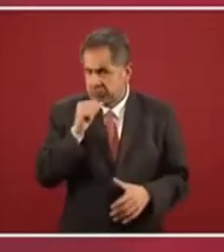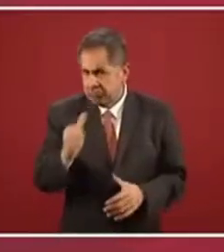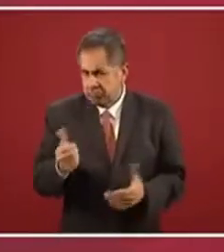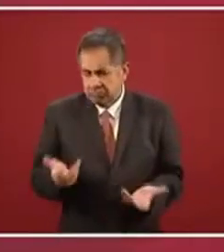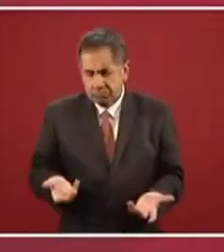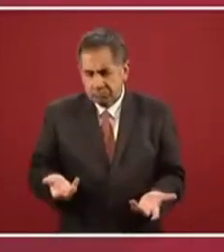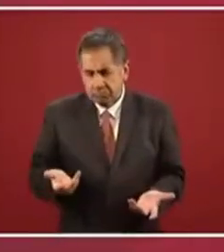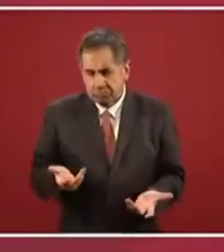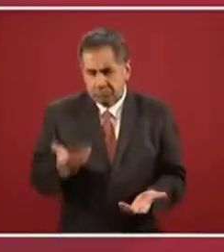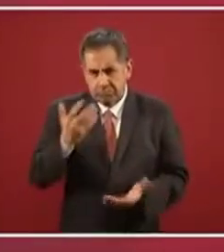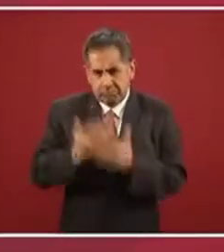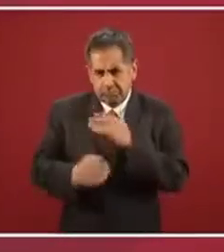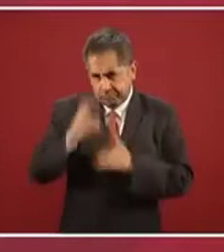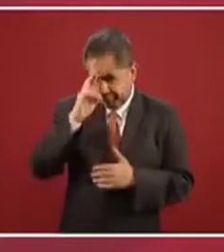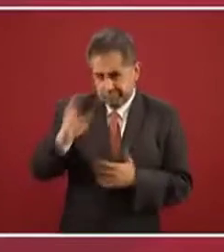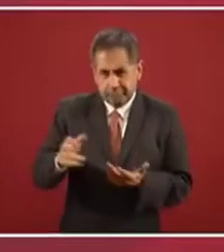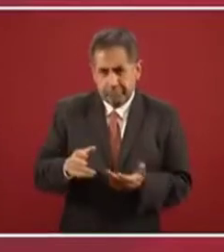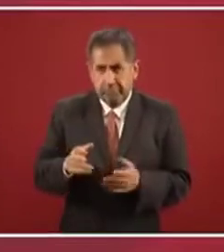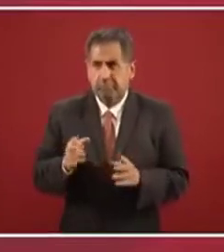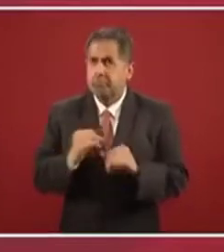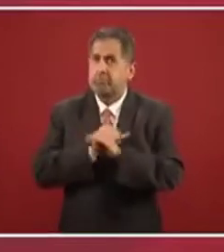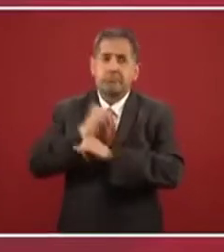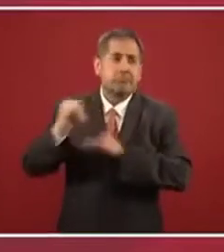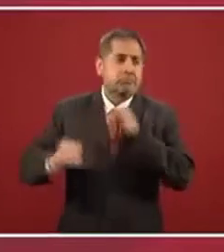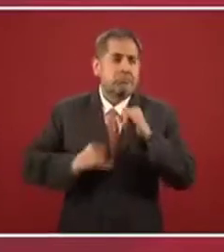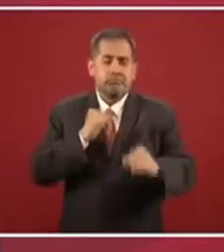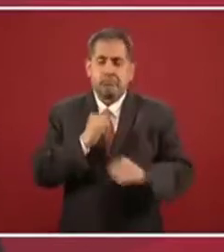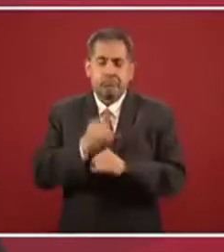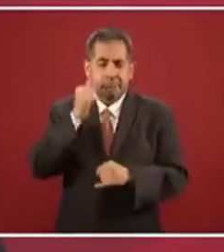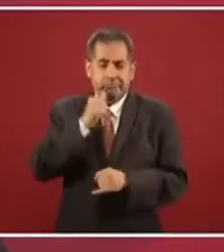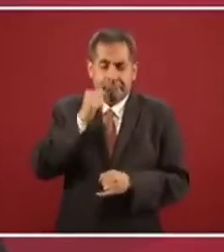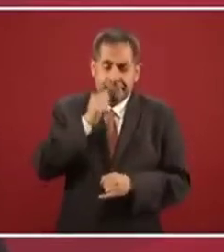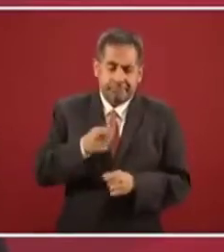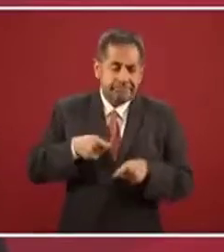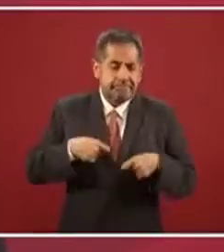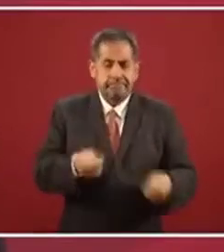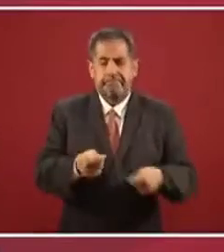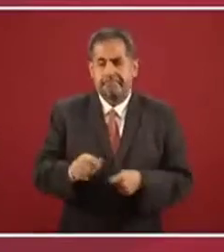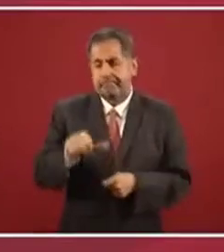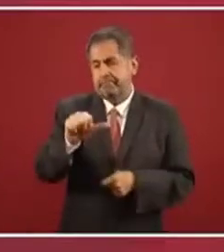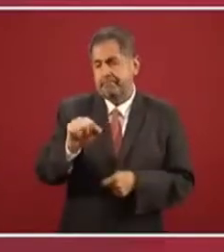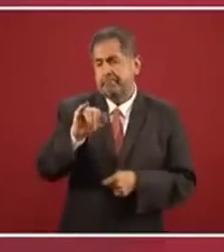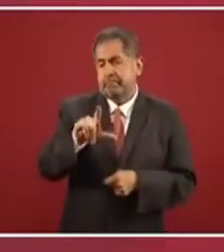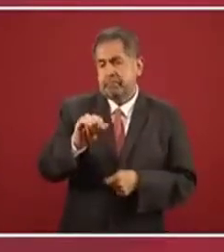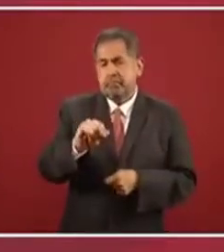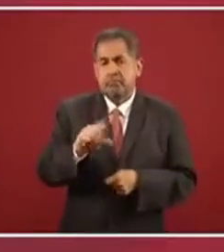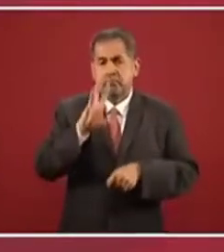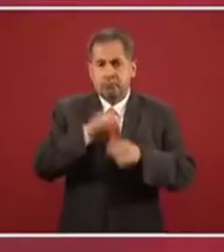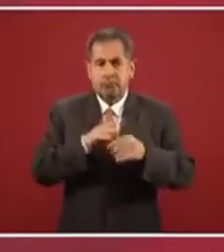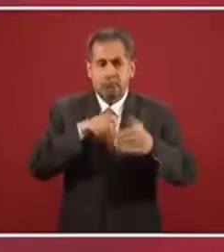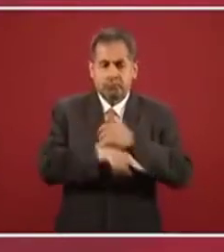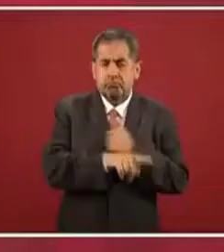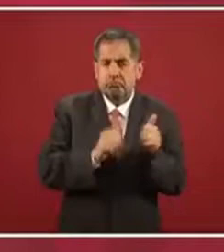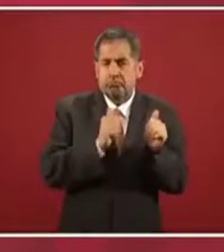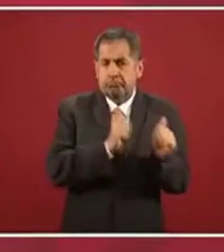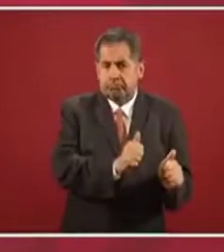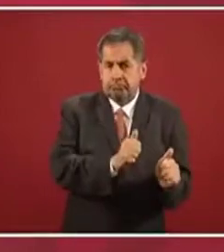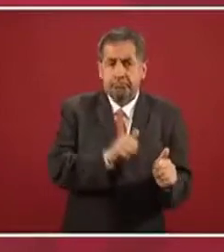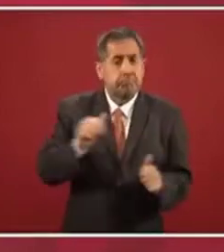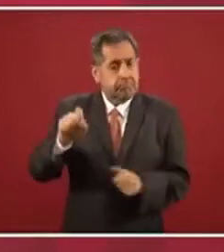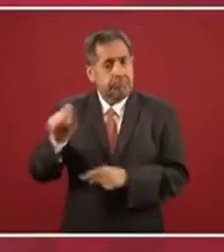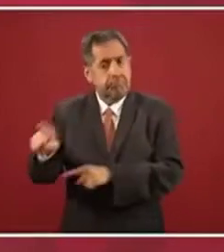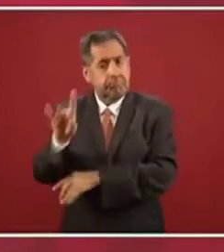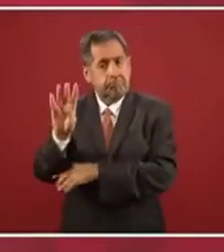Va en contra de todas las convenciones internacionales, que por cierto, Bolivia ha suscrito. Entonces, por eso